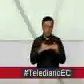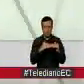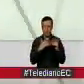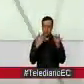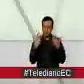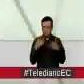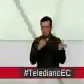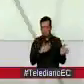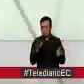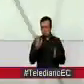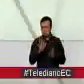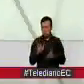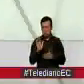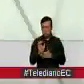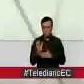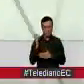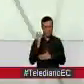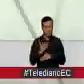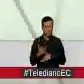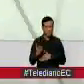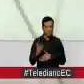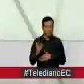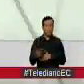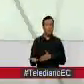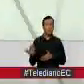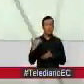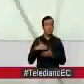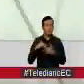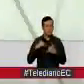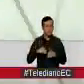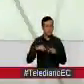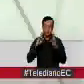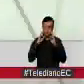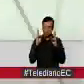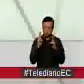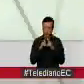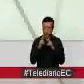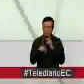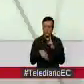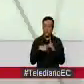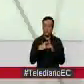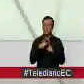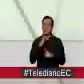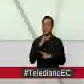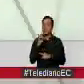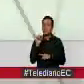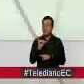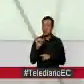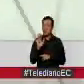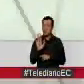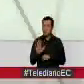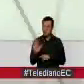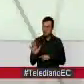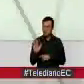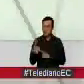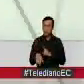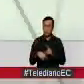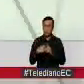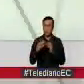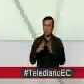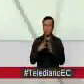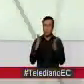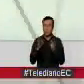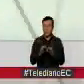se está dando en el país, y que nuevamente, como digo, es reconocido y también lo es en Estados Unidos. Eso hace que tengamos una